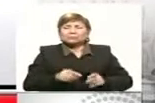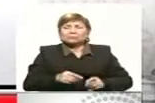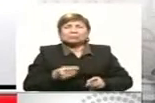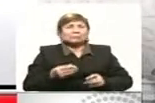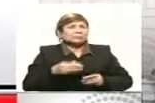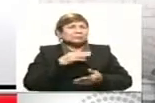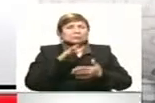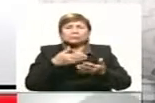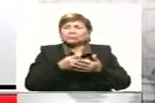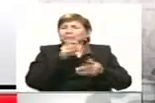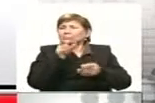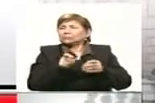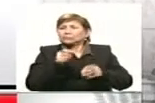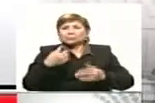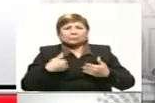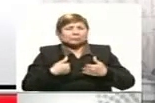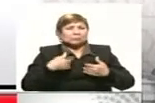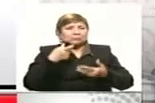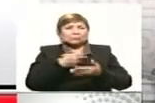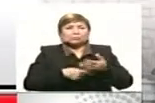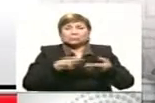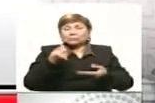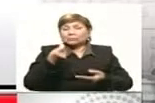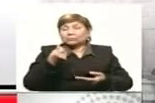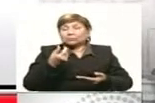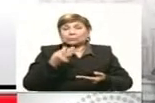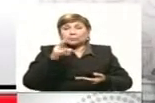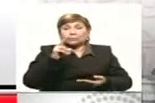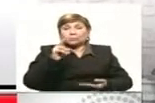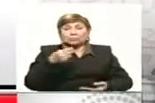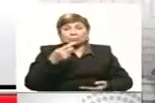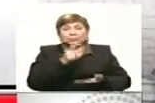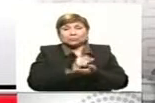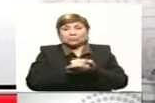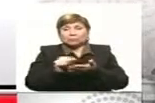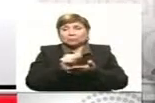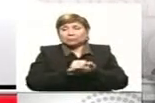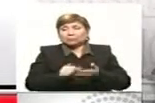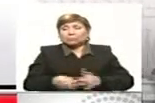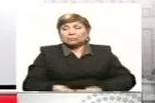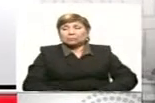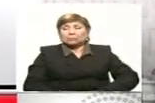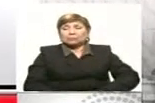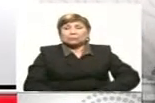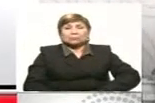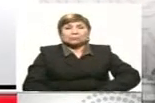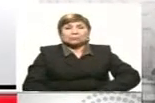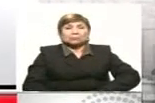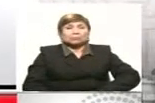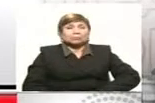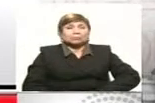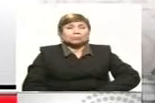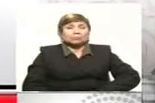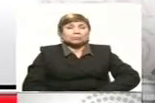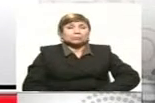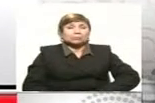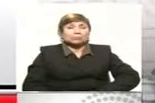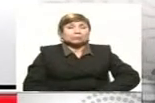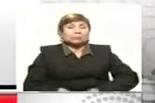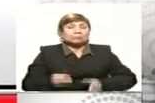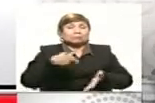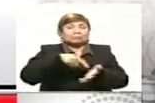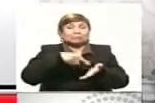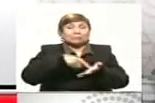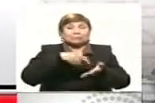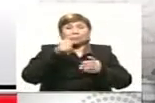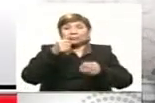cualquier persona, digamos, si una persona gana, digamos, 2.000 soles mensuales, bueno, si tiene una deuda de 10.000